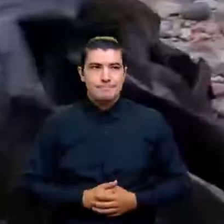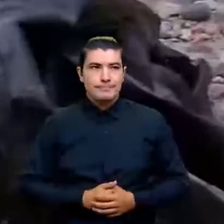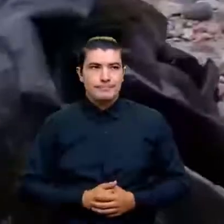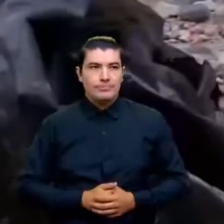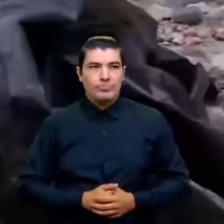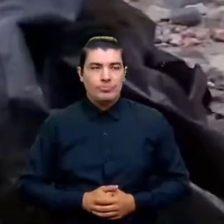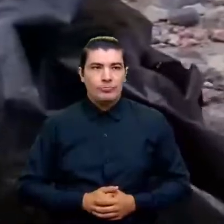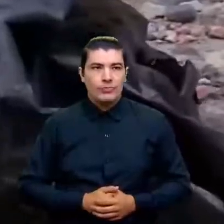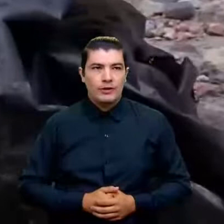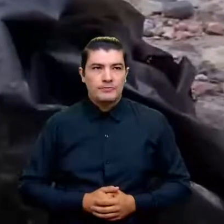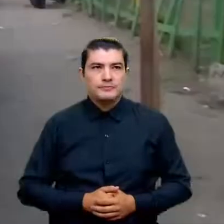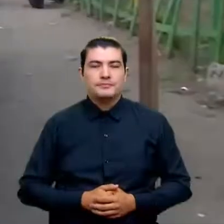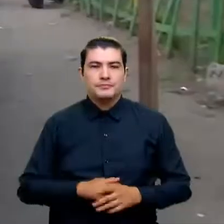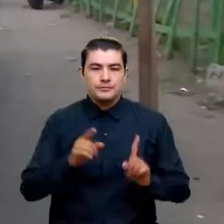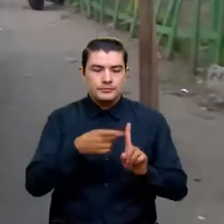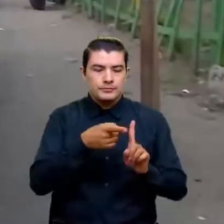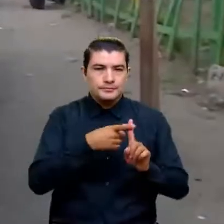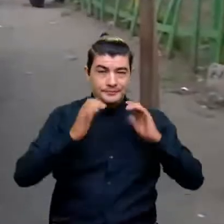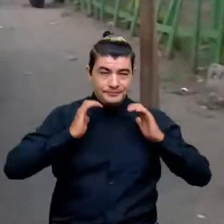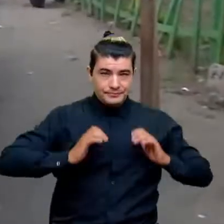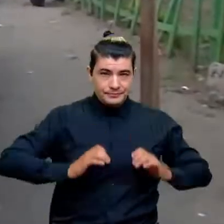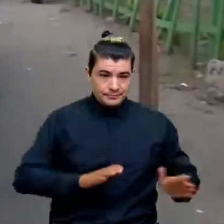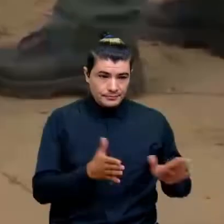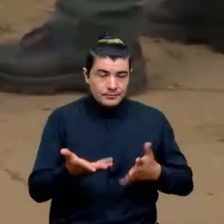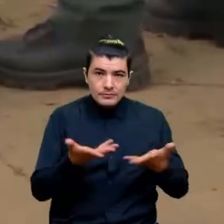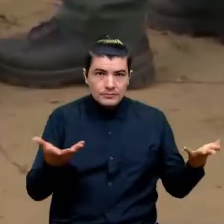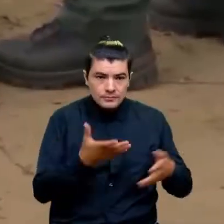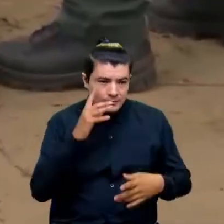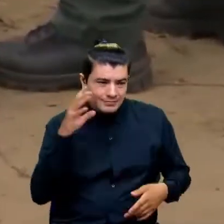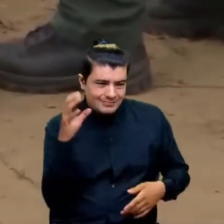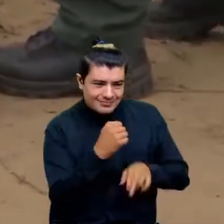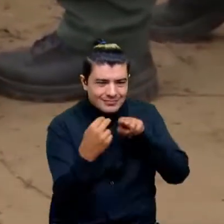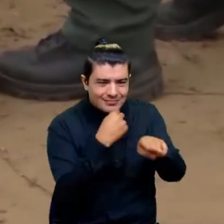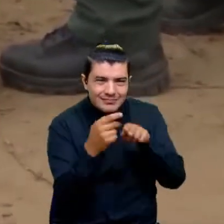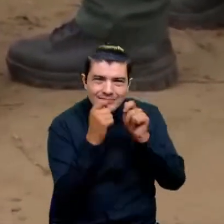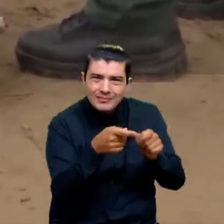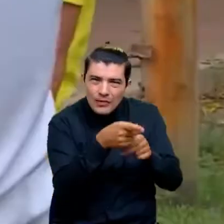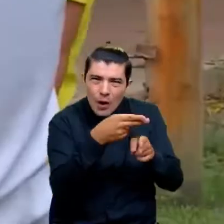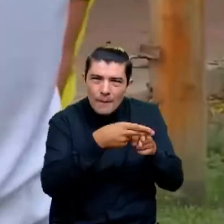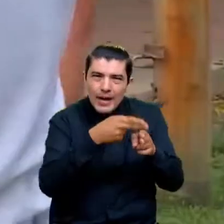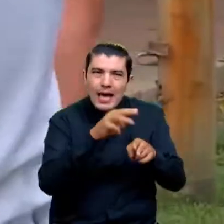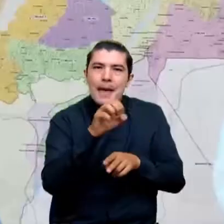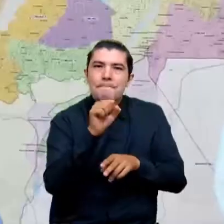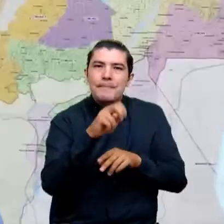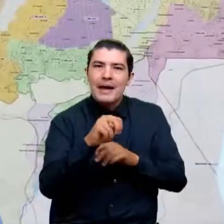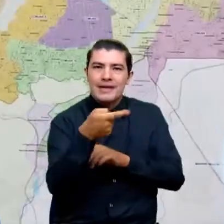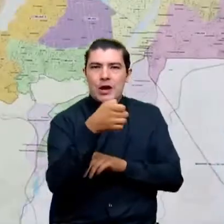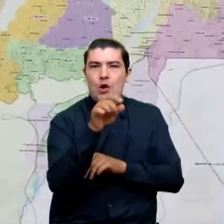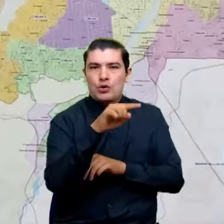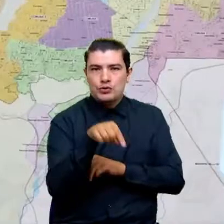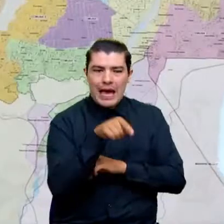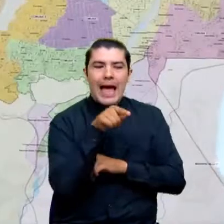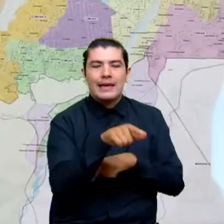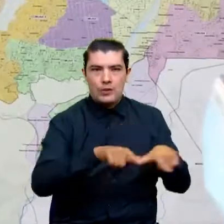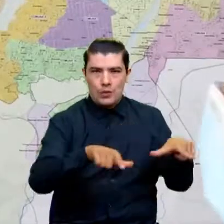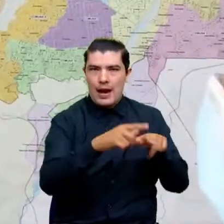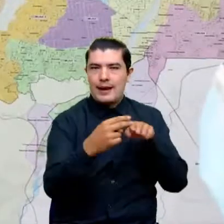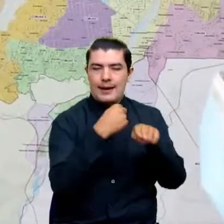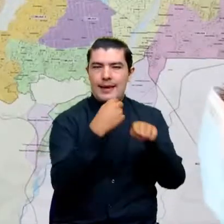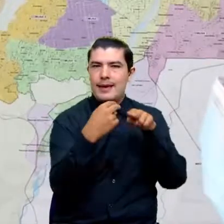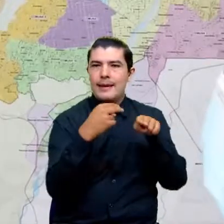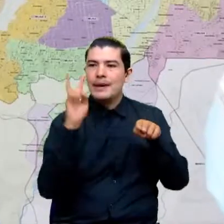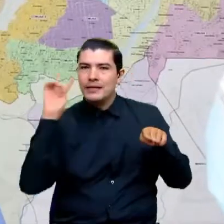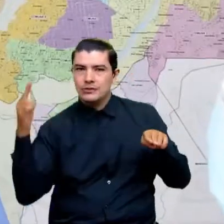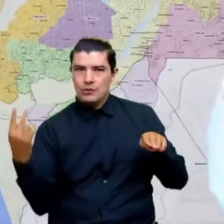diferentes puntos de la ciudad. El primero, un cuerpo sin vida hallado en la trocha conocida como Los Mangos. Y desde ahí se aboca conocimiento de la situación